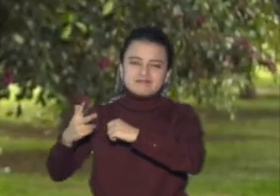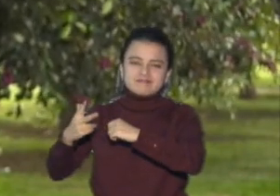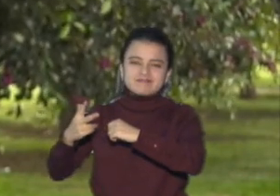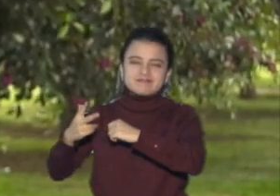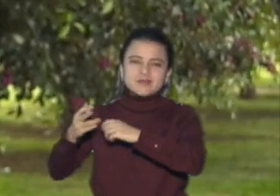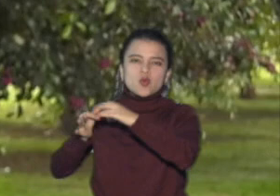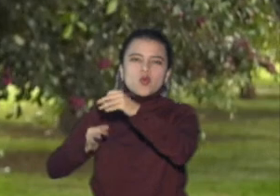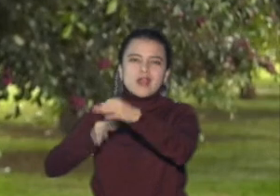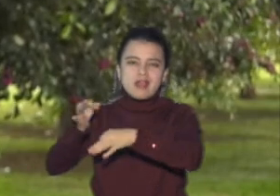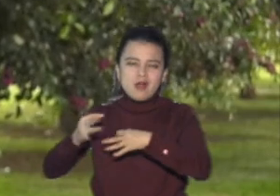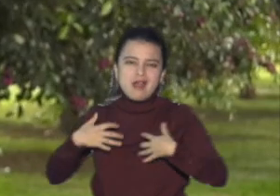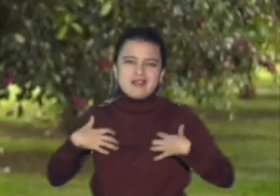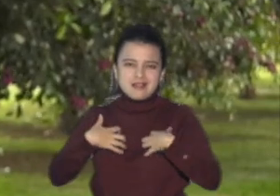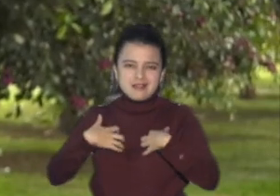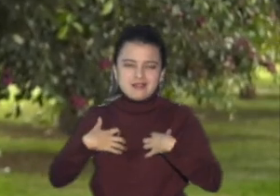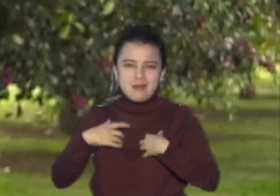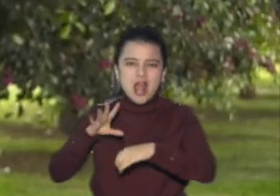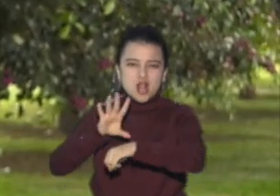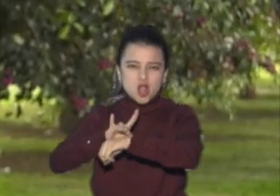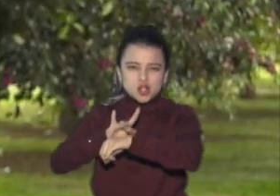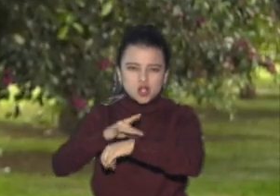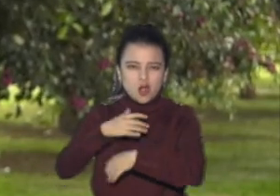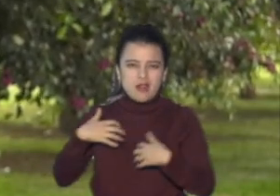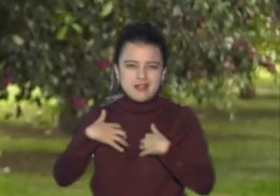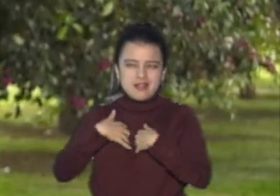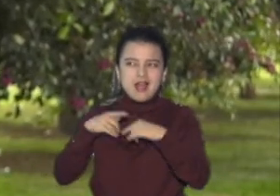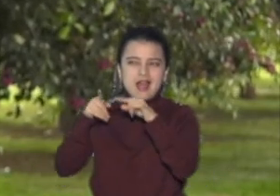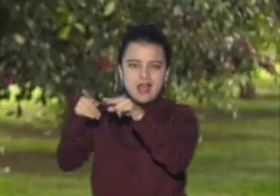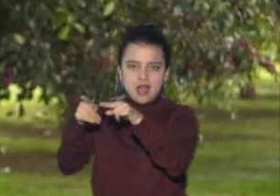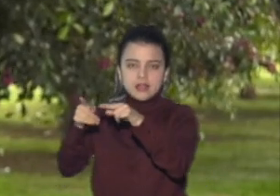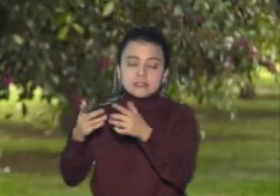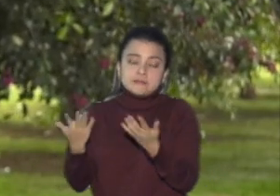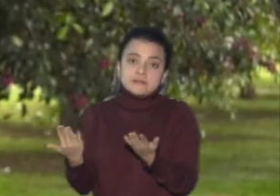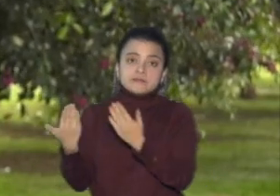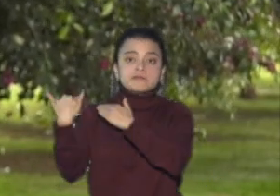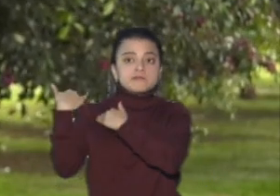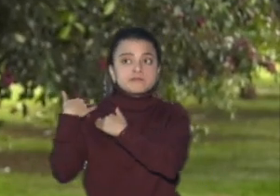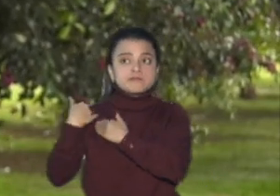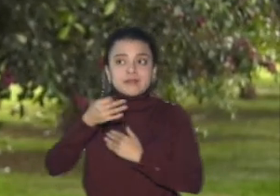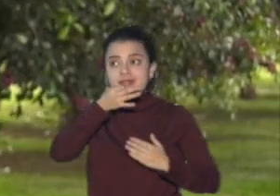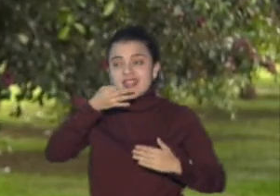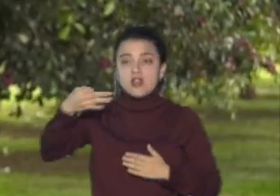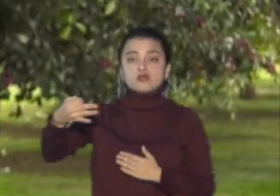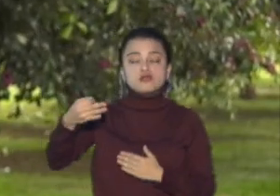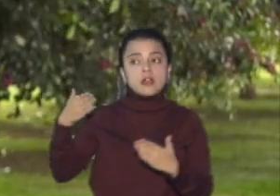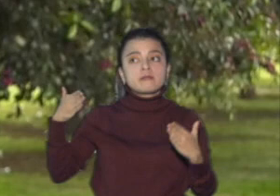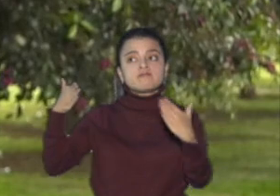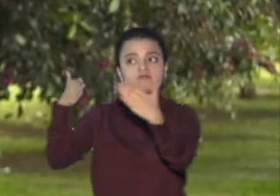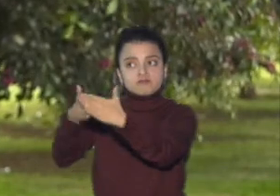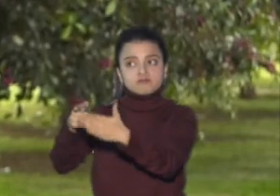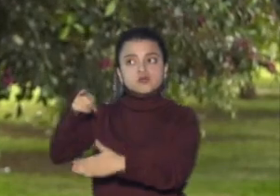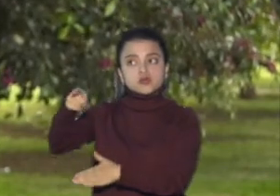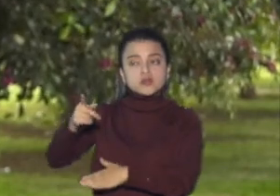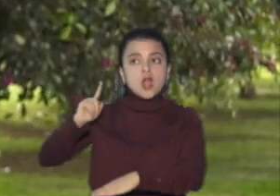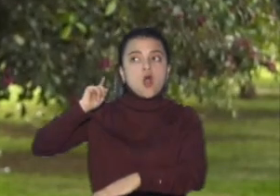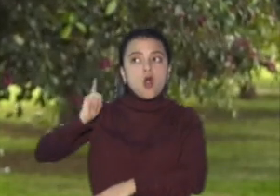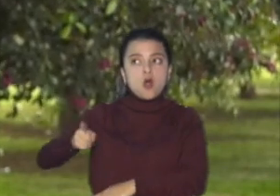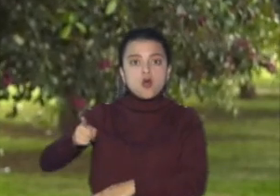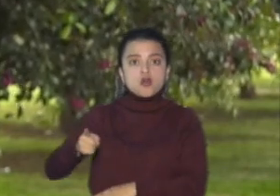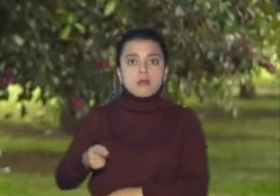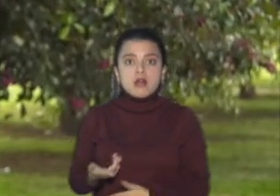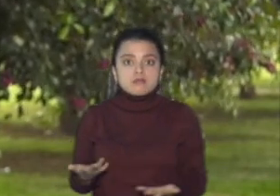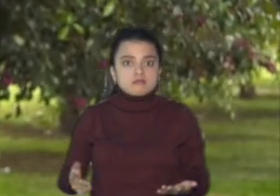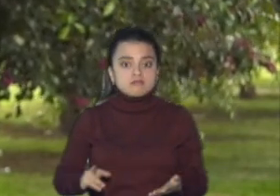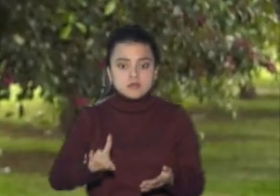es que ya se interpuso una denuncia por maltrato animal contra los encargados de esta guardería, porque al parecer en su cuidado